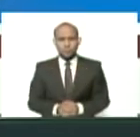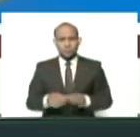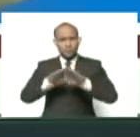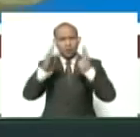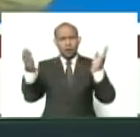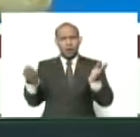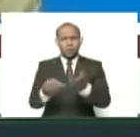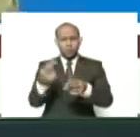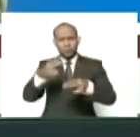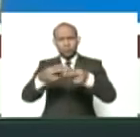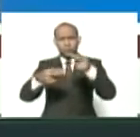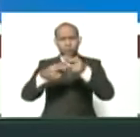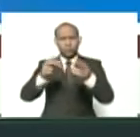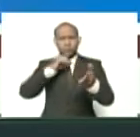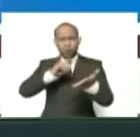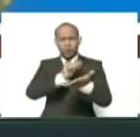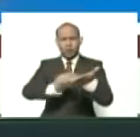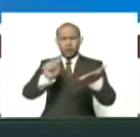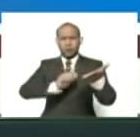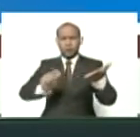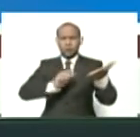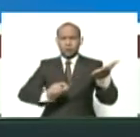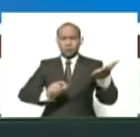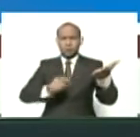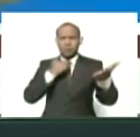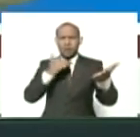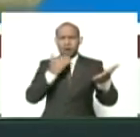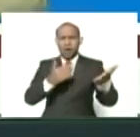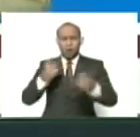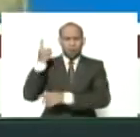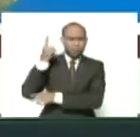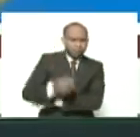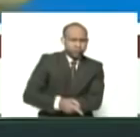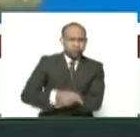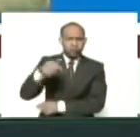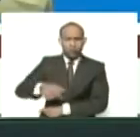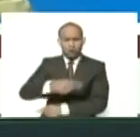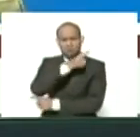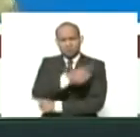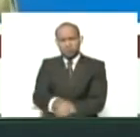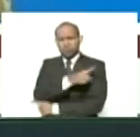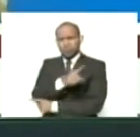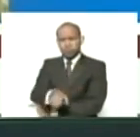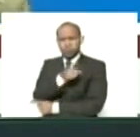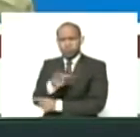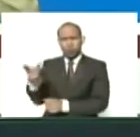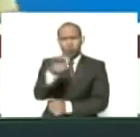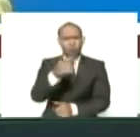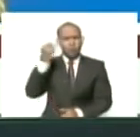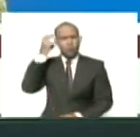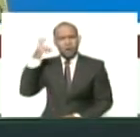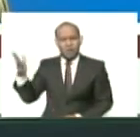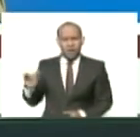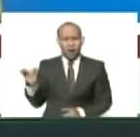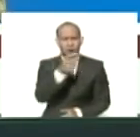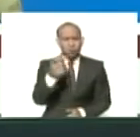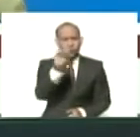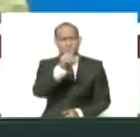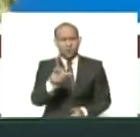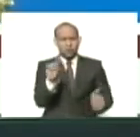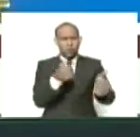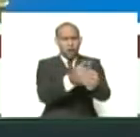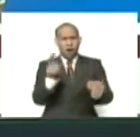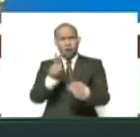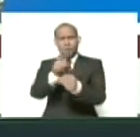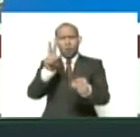mundo han construido un relato de una dictadura atroz que persigue las ideas, que persigue a los venezolanos, que